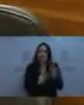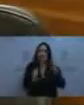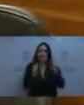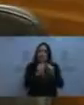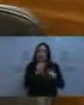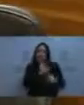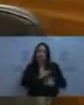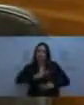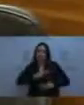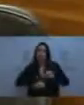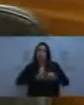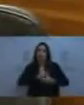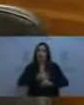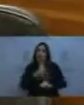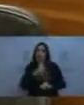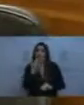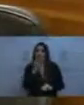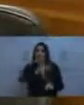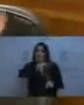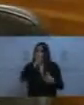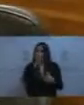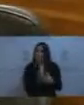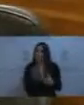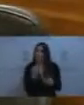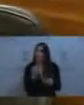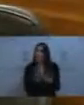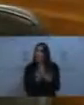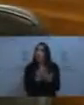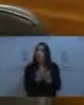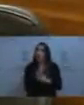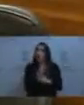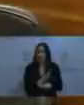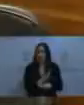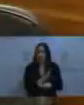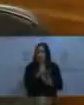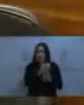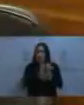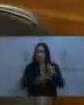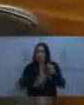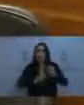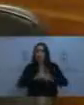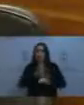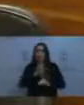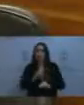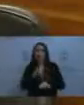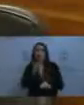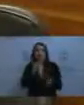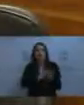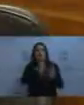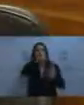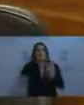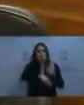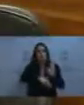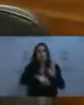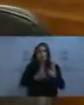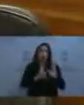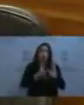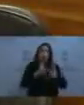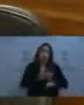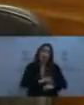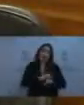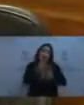y capacidad, que en el propio expediente tiene que haber una justificación de que se están cumpliendo esos principios, y desde que se aprobaron las normas o las instrucciones